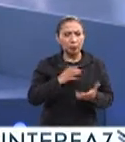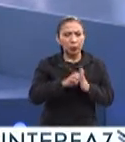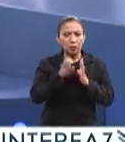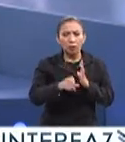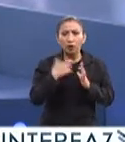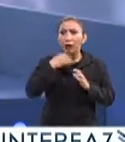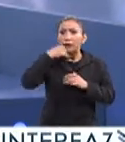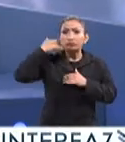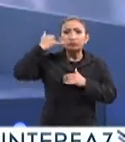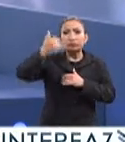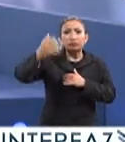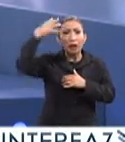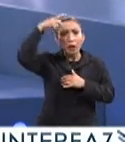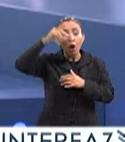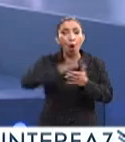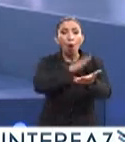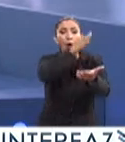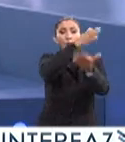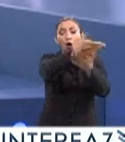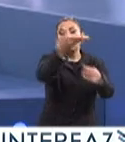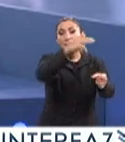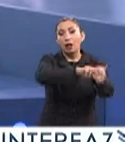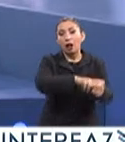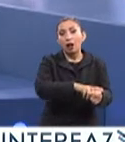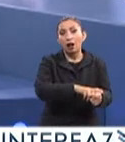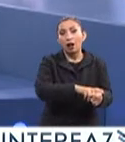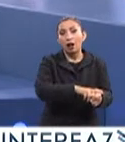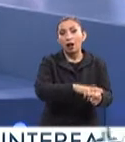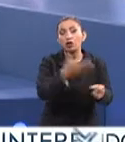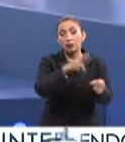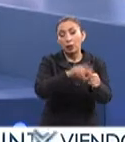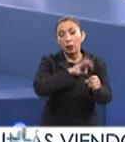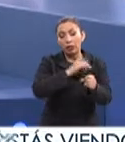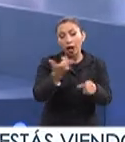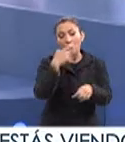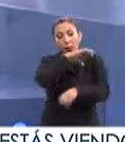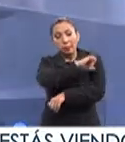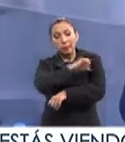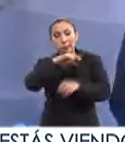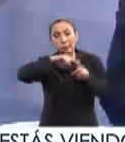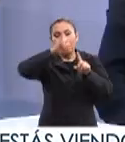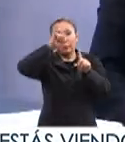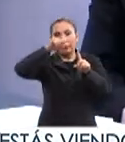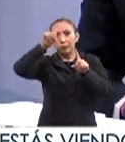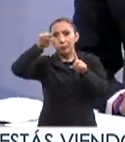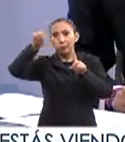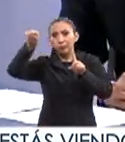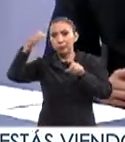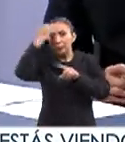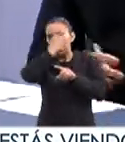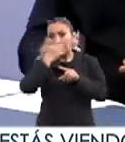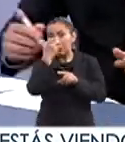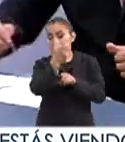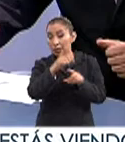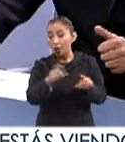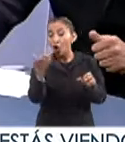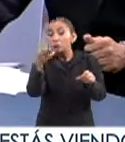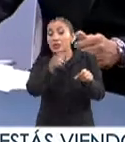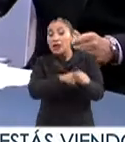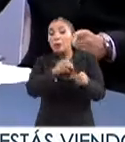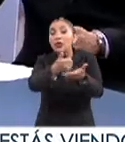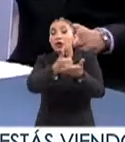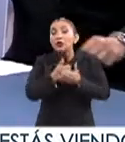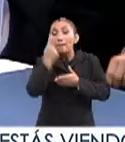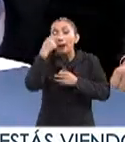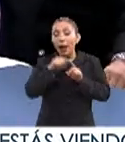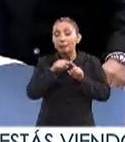que llamo una ambulancia o me presento en algún hospital. Un hospital que me pueda tomar un electrocardiograma. Yo creo que esa es la clave. Esa es la clave. Un hospital que me pueda